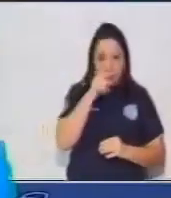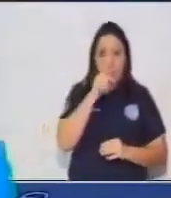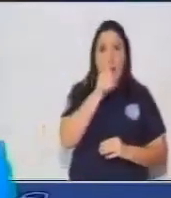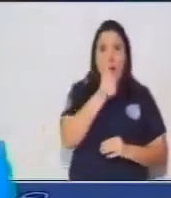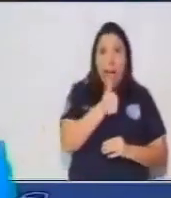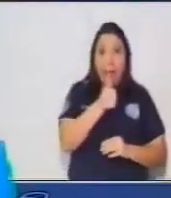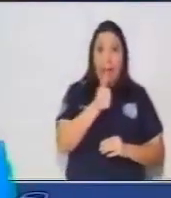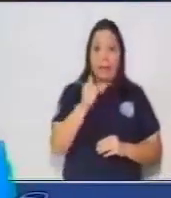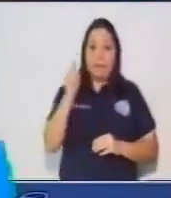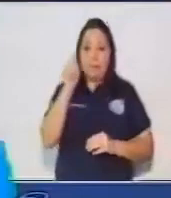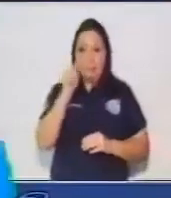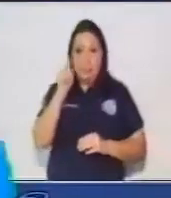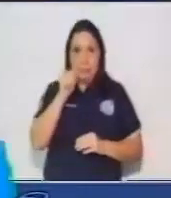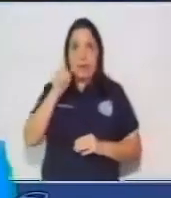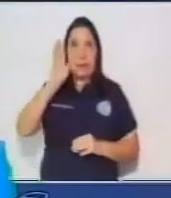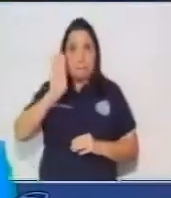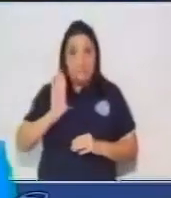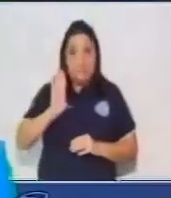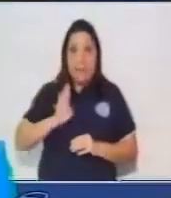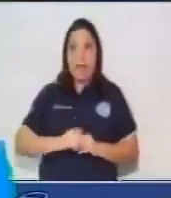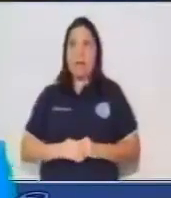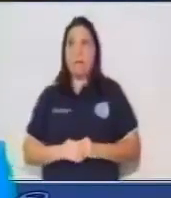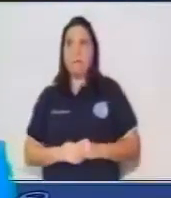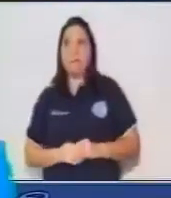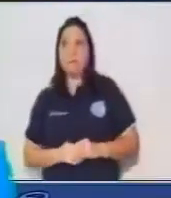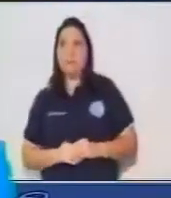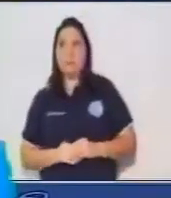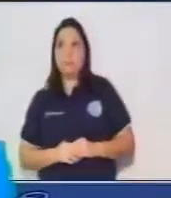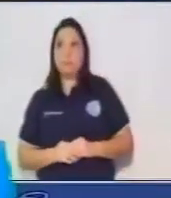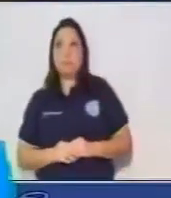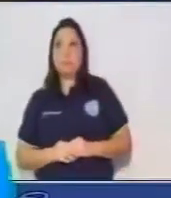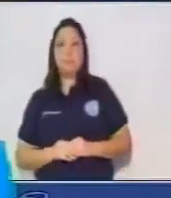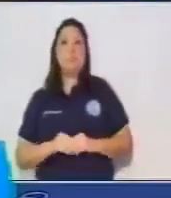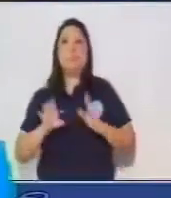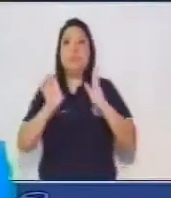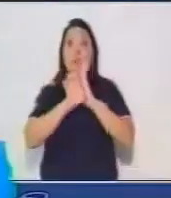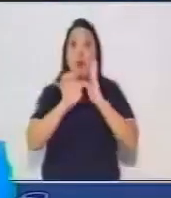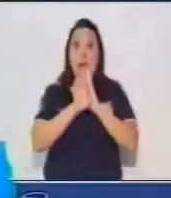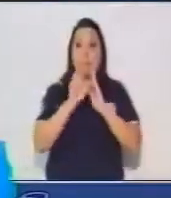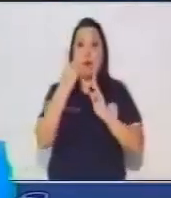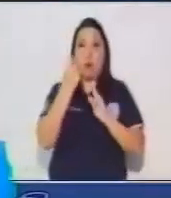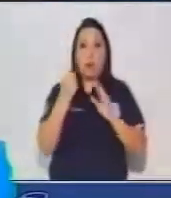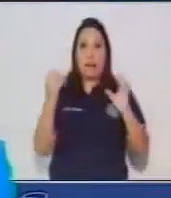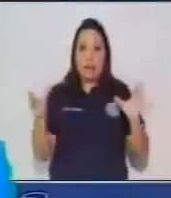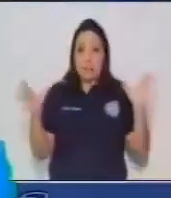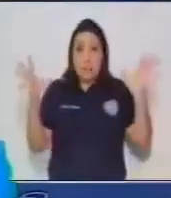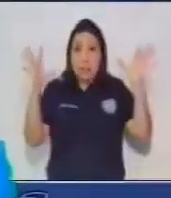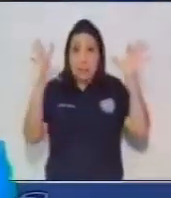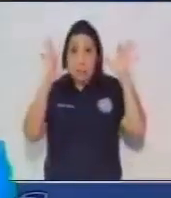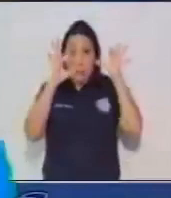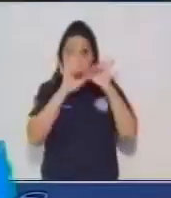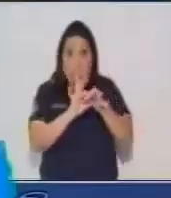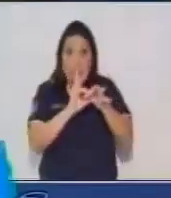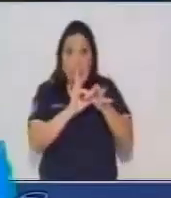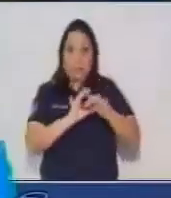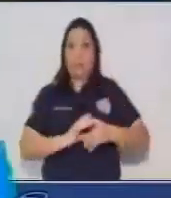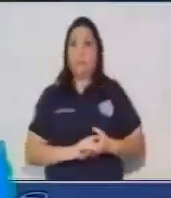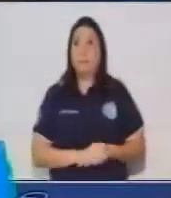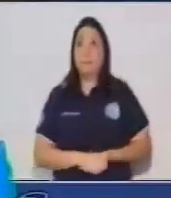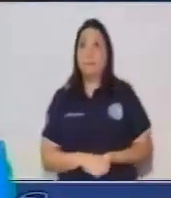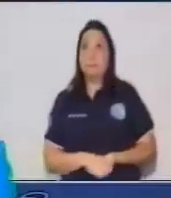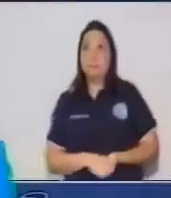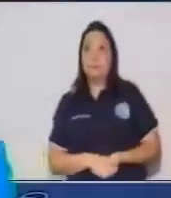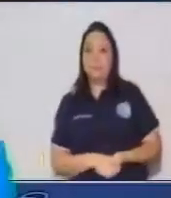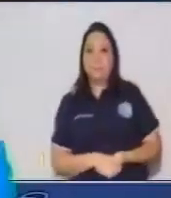A y un punto B y los unimos a esos dos segmentos, a estos